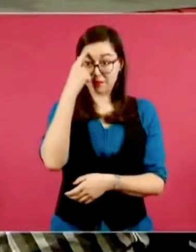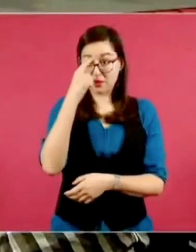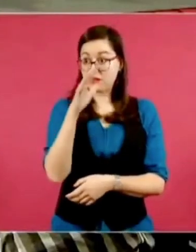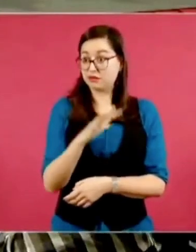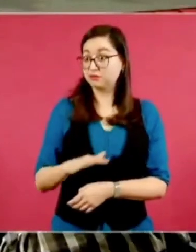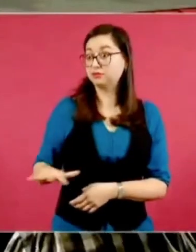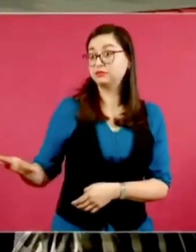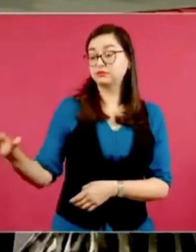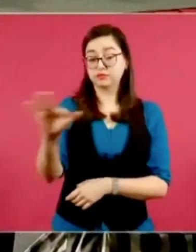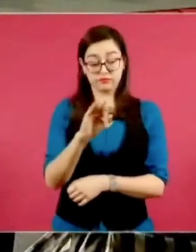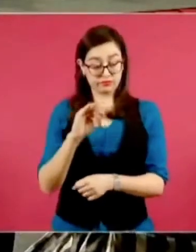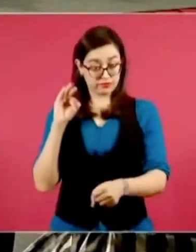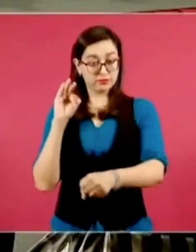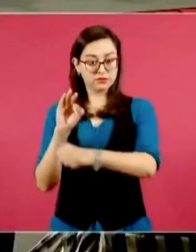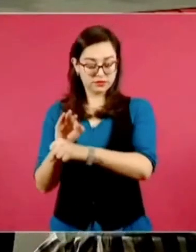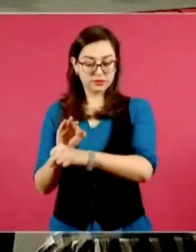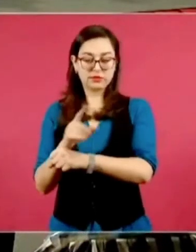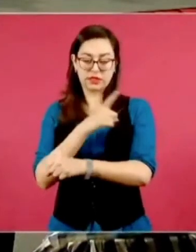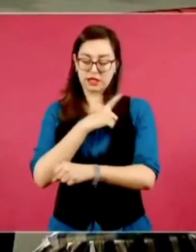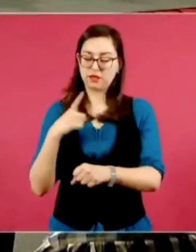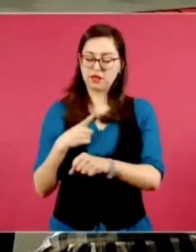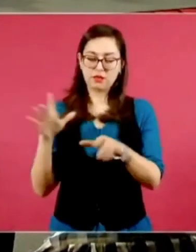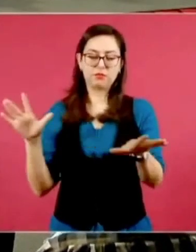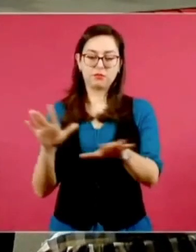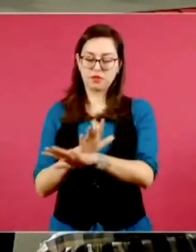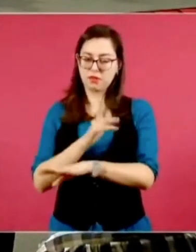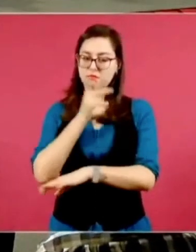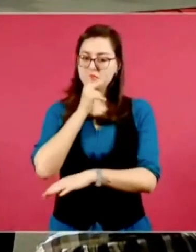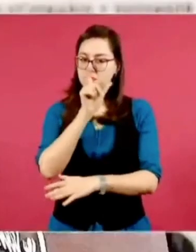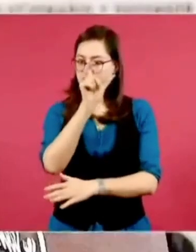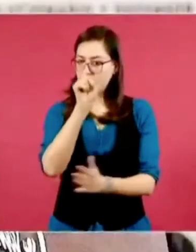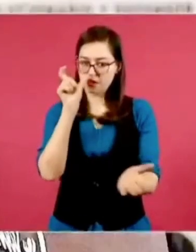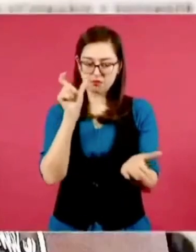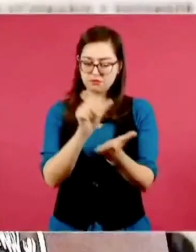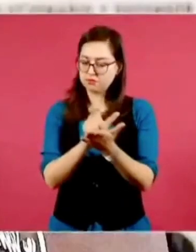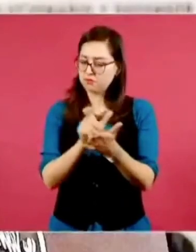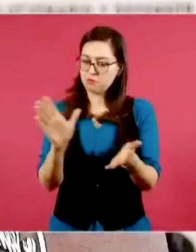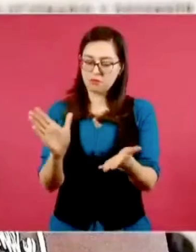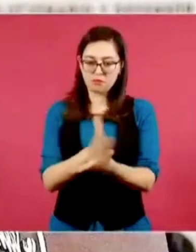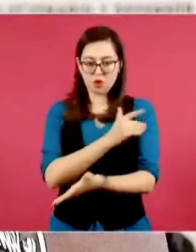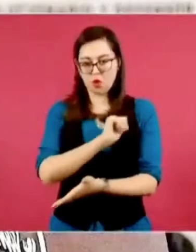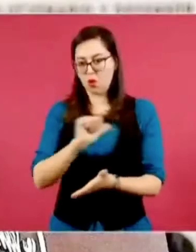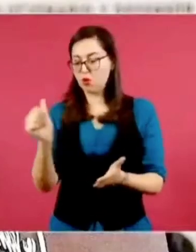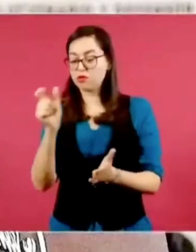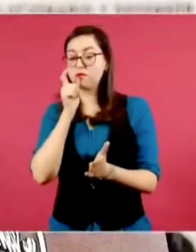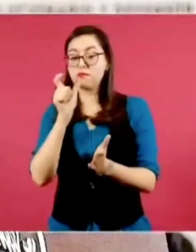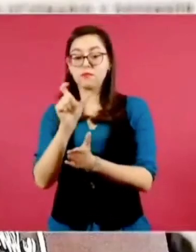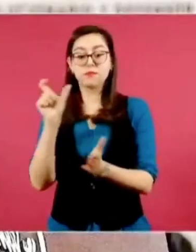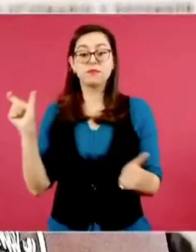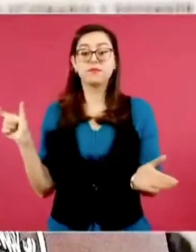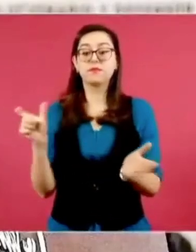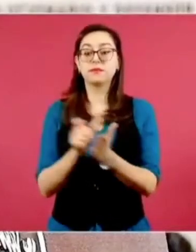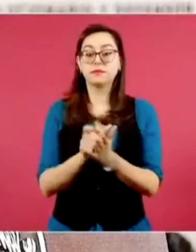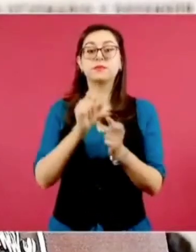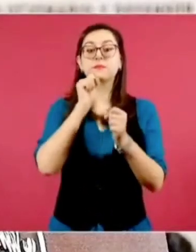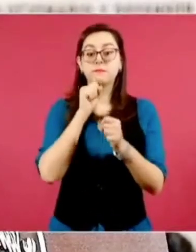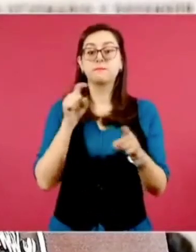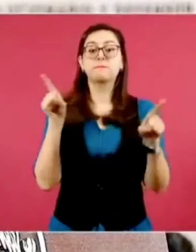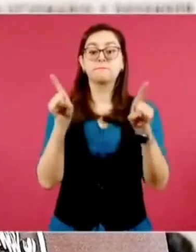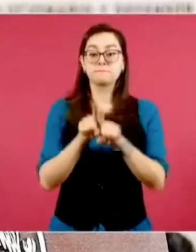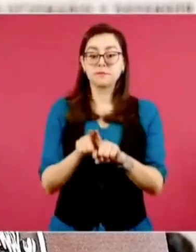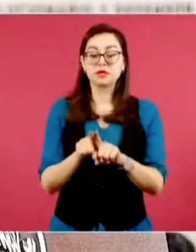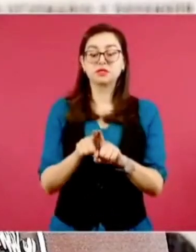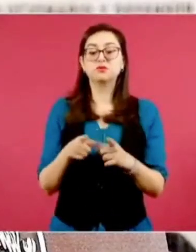Asimismo, se propone eliminar la obligación de que las empresas públicas se guíen por el concepto de las